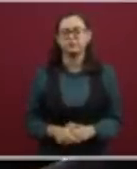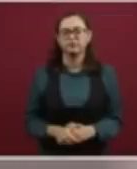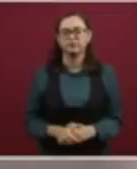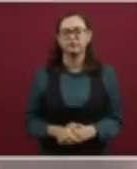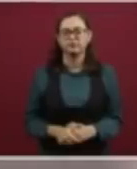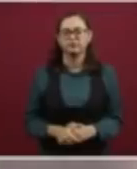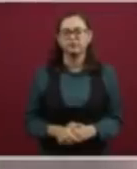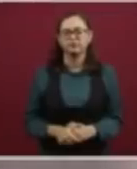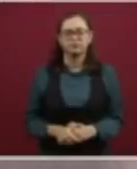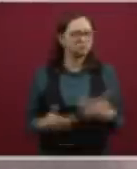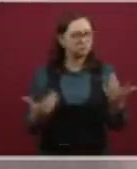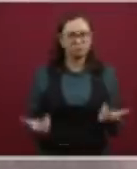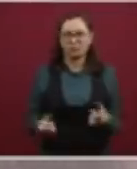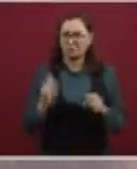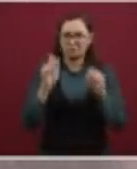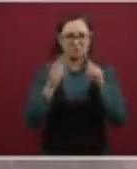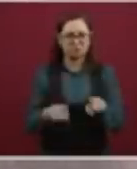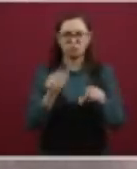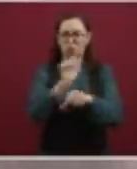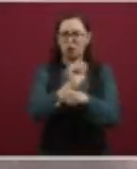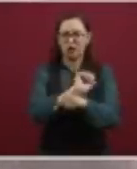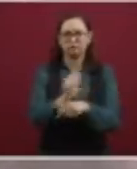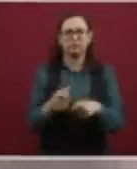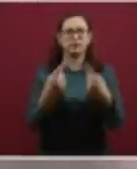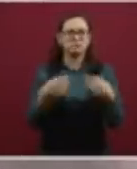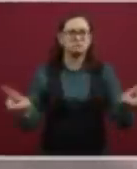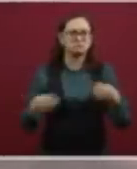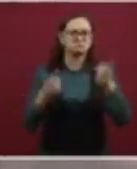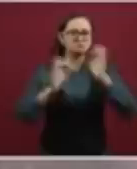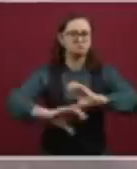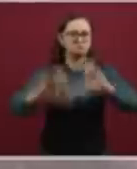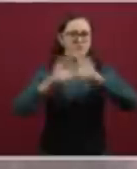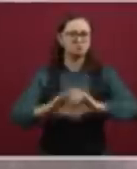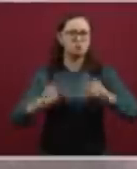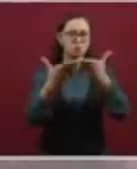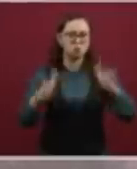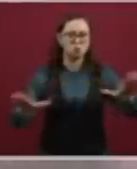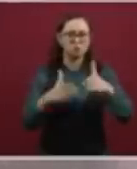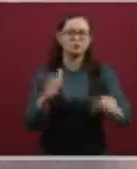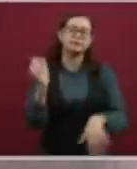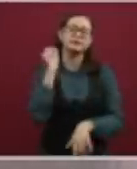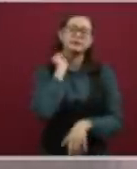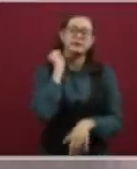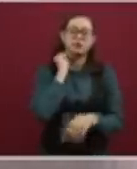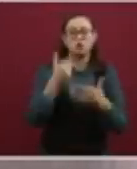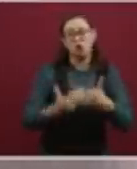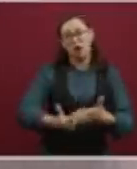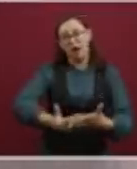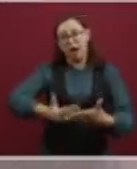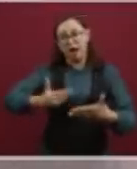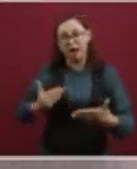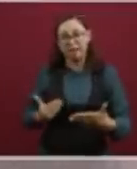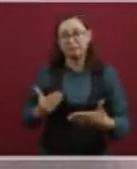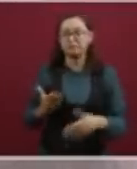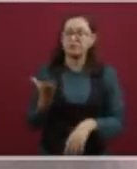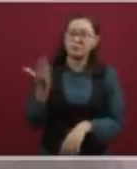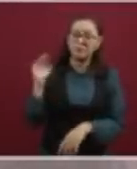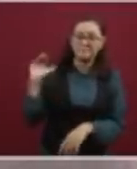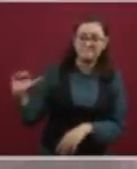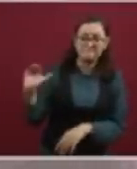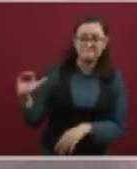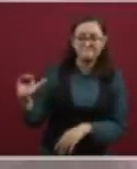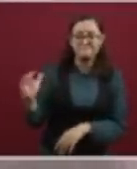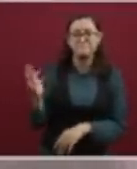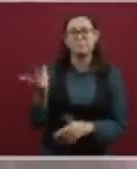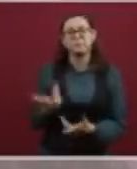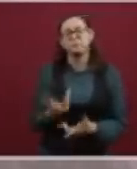el concierto como fue planeado. El senador solicitó previo al evento poder otorgar o realizar